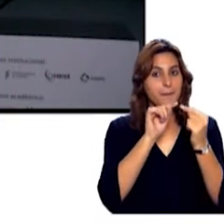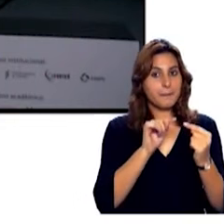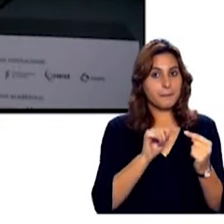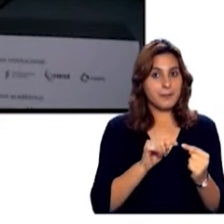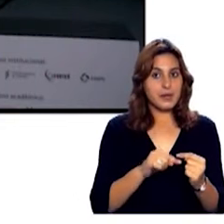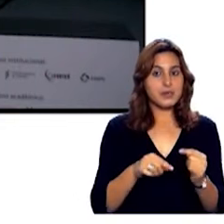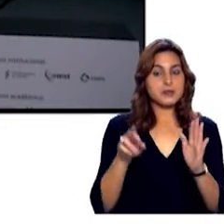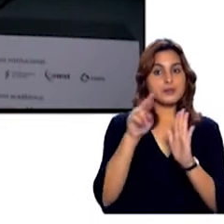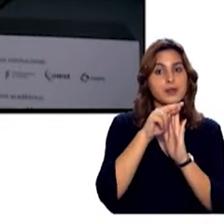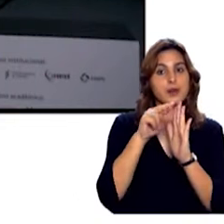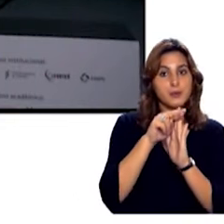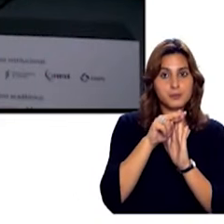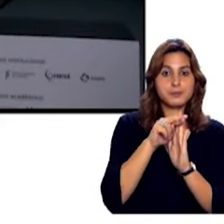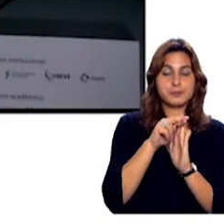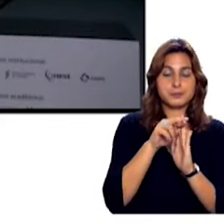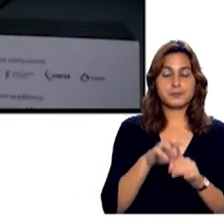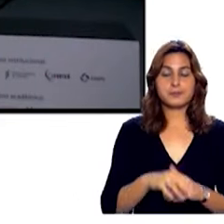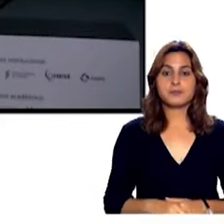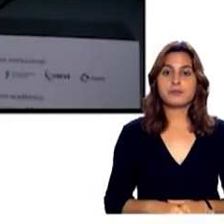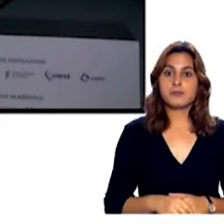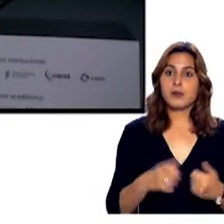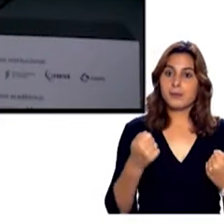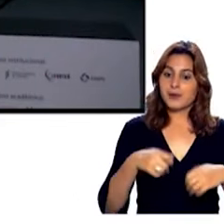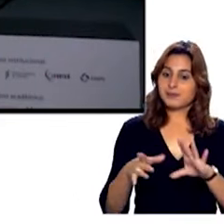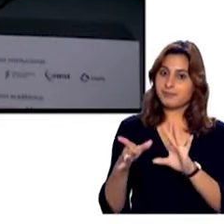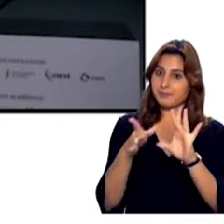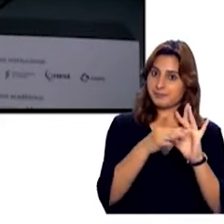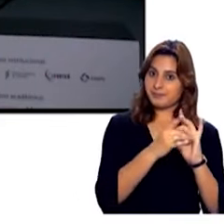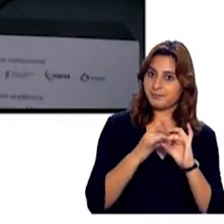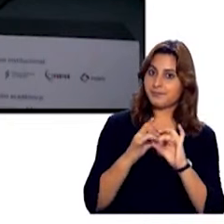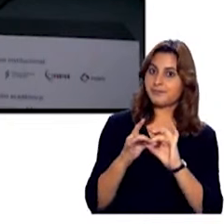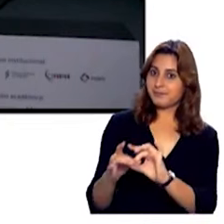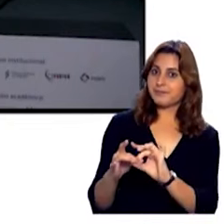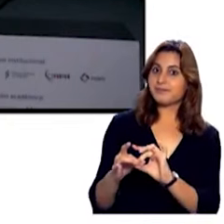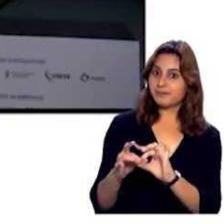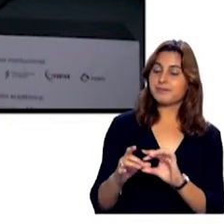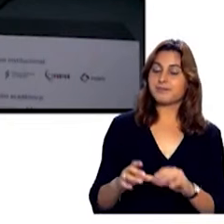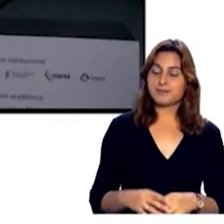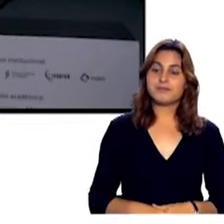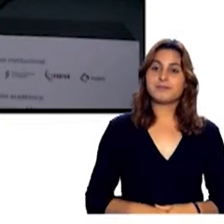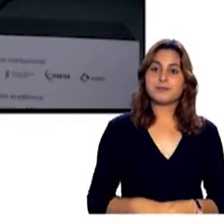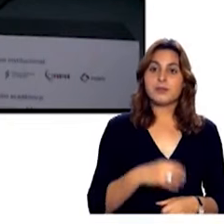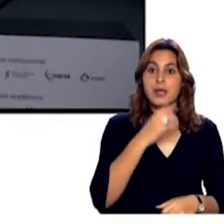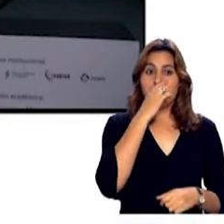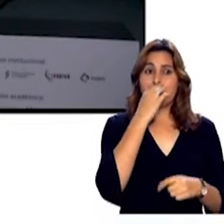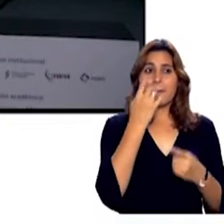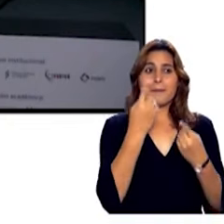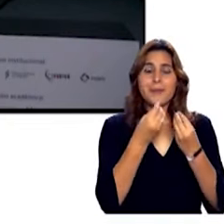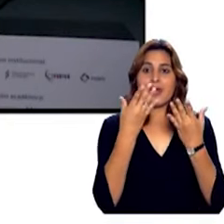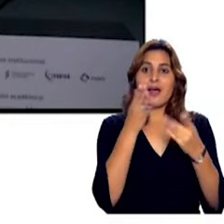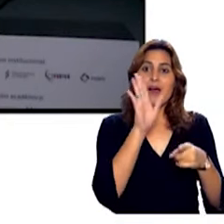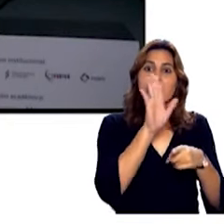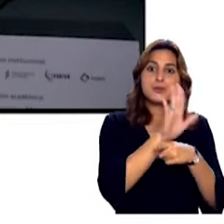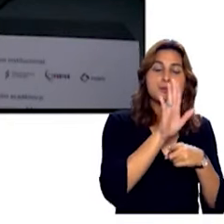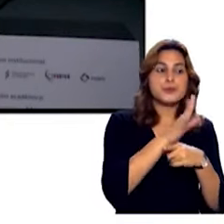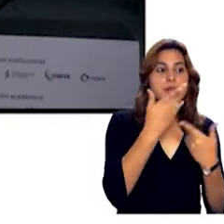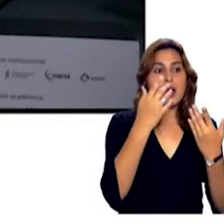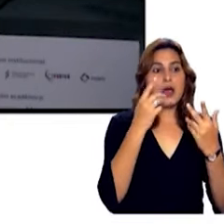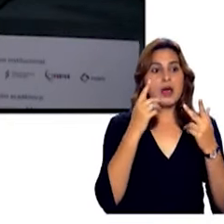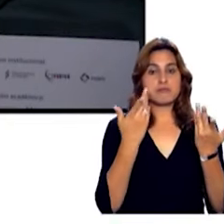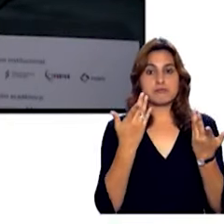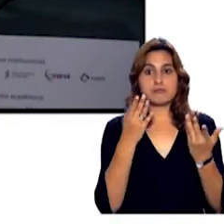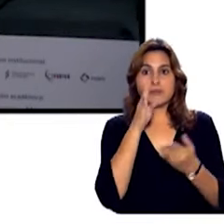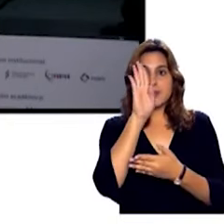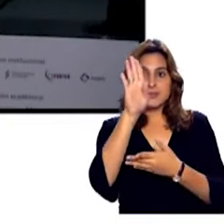realizado de manera uniforme para asegurar esos dos principios básicos que reitero la el principio de